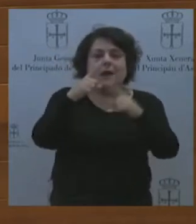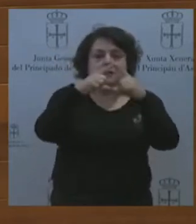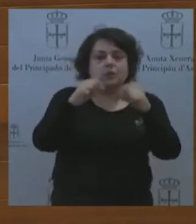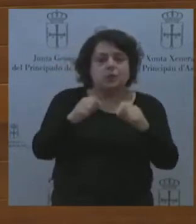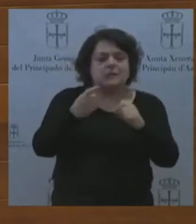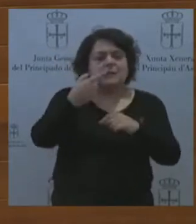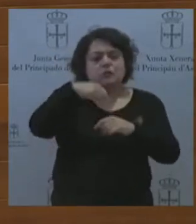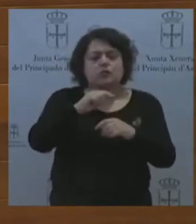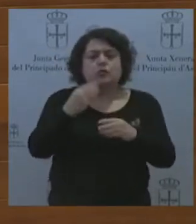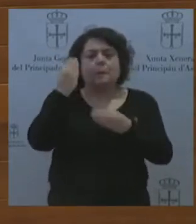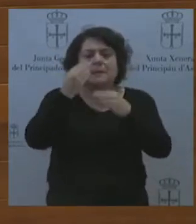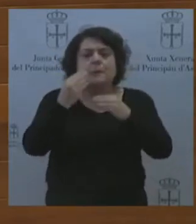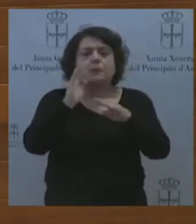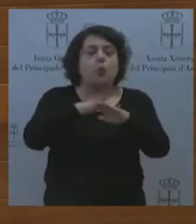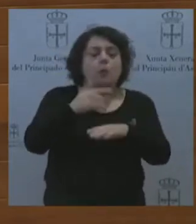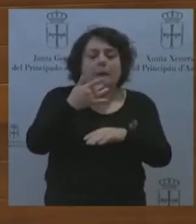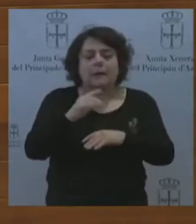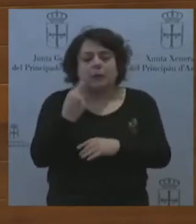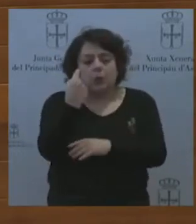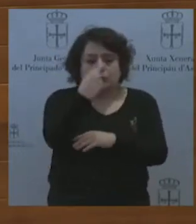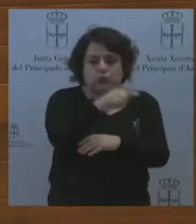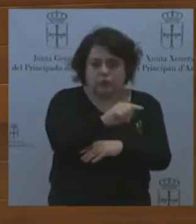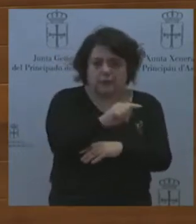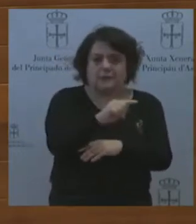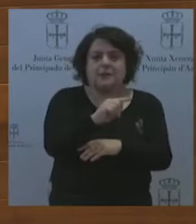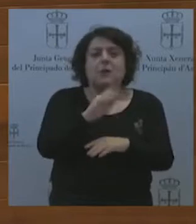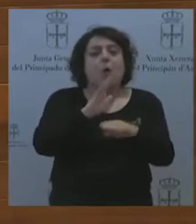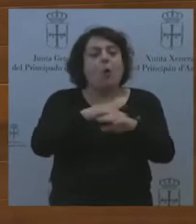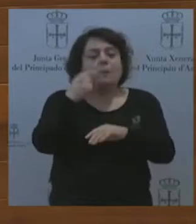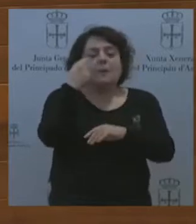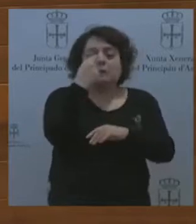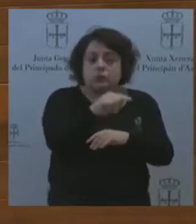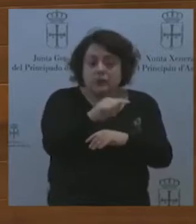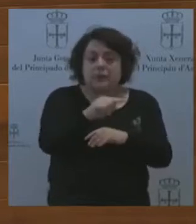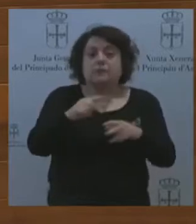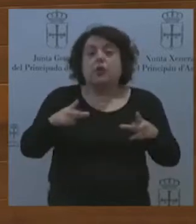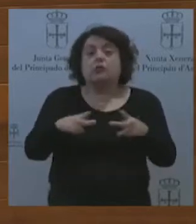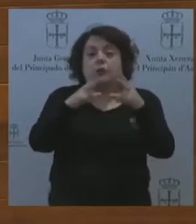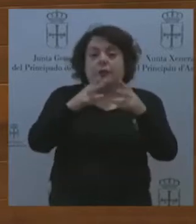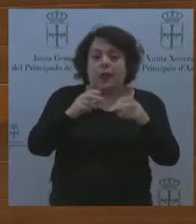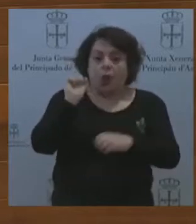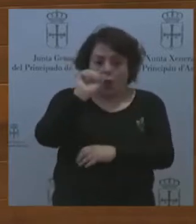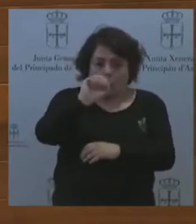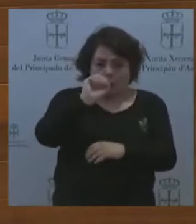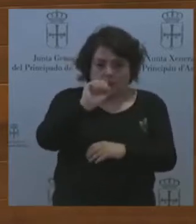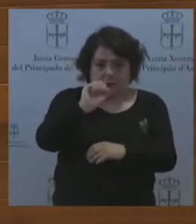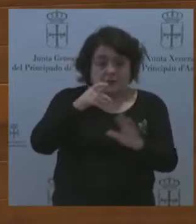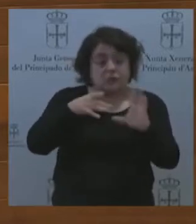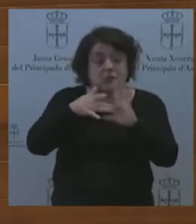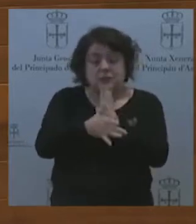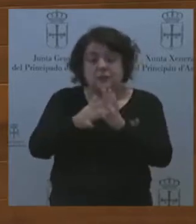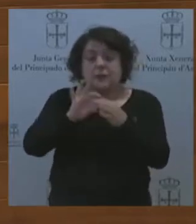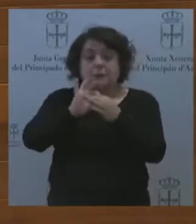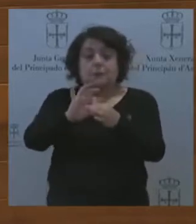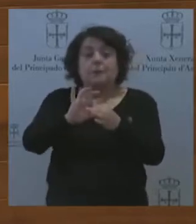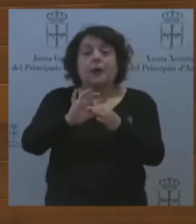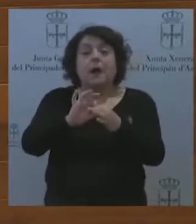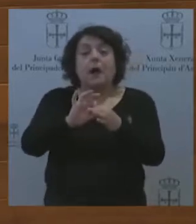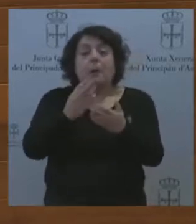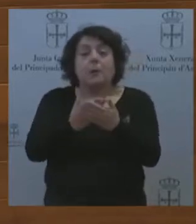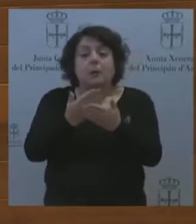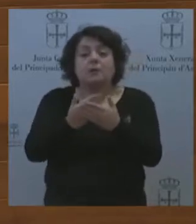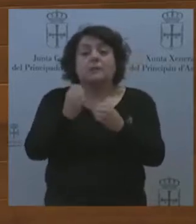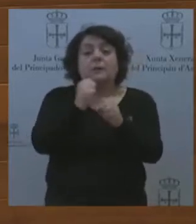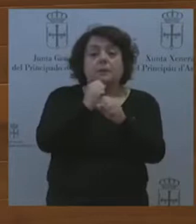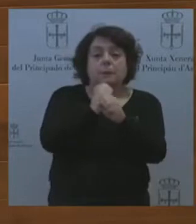los socialcomunistas. De eso va nuestra propuesta de empleo juvenil y autónomos. ¿Les sonará esto de que